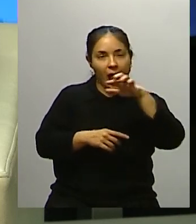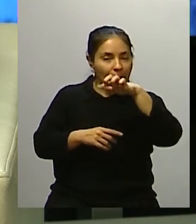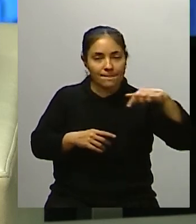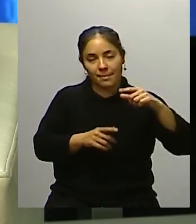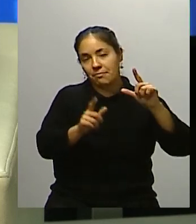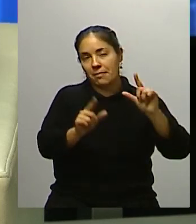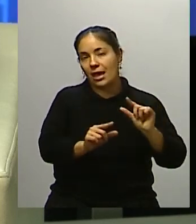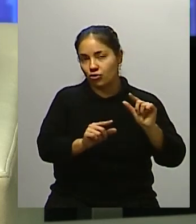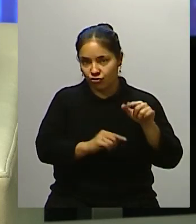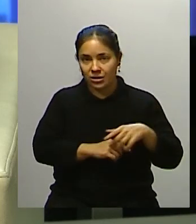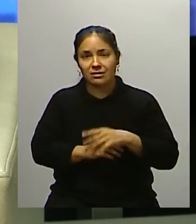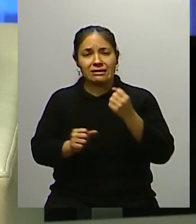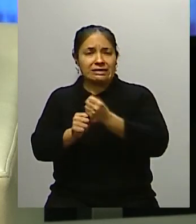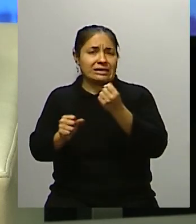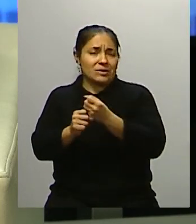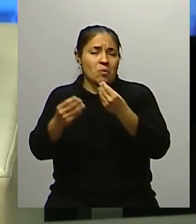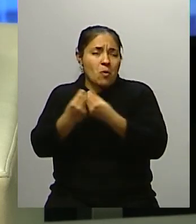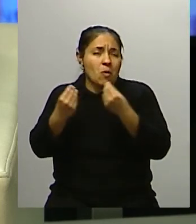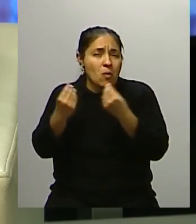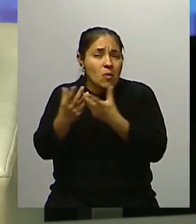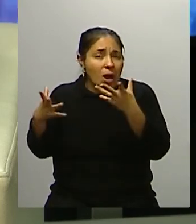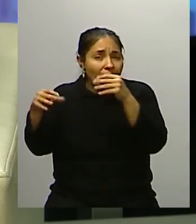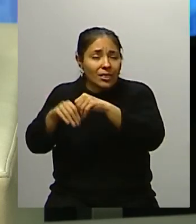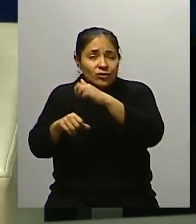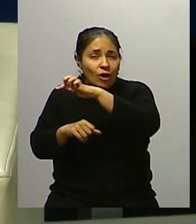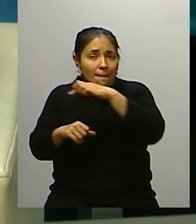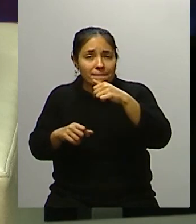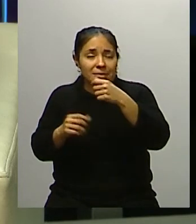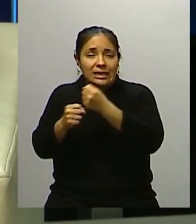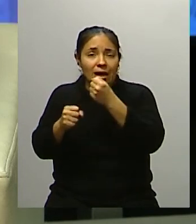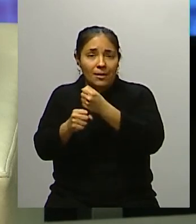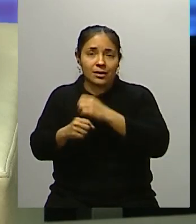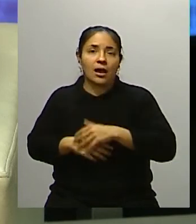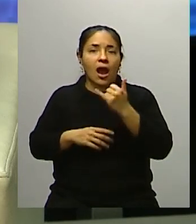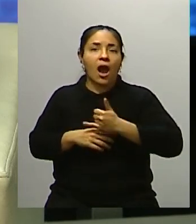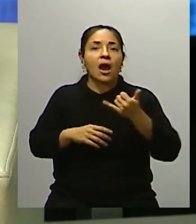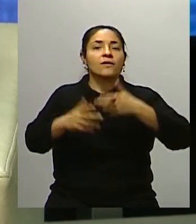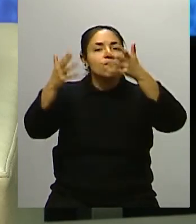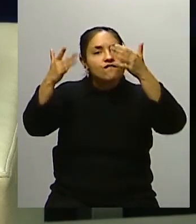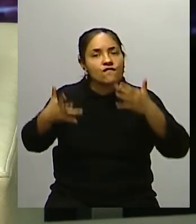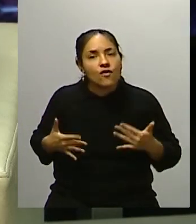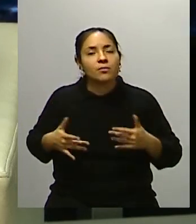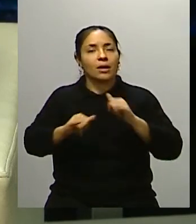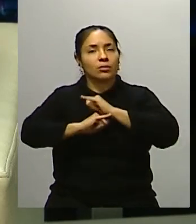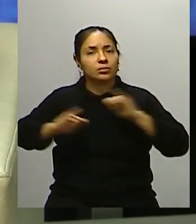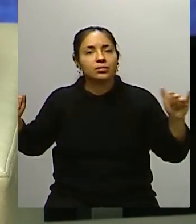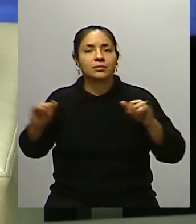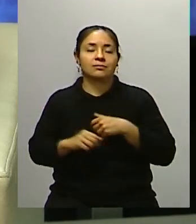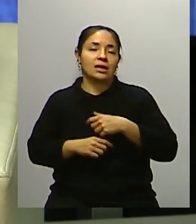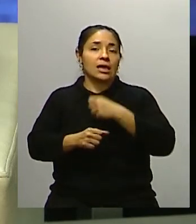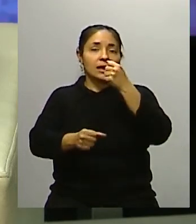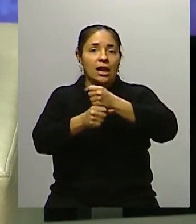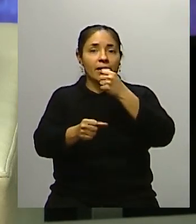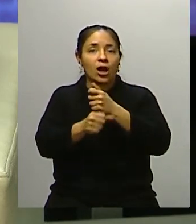ahí es increíble. Y sobre todo, hay un porcentaje, hay un informe que emitió la OIT, donde dice qué tipo de trabajadores son